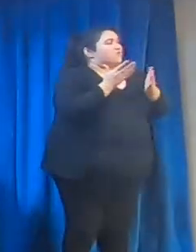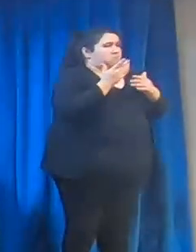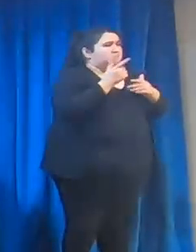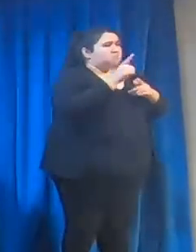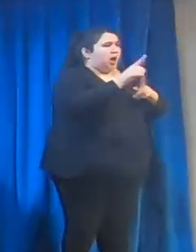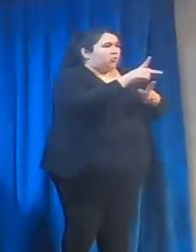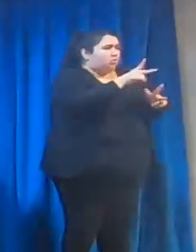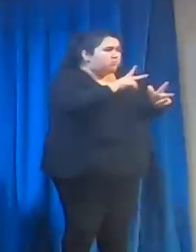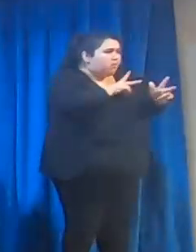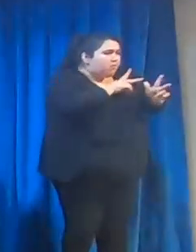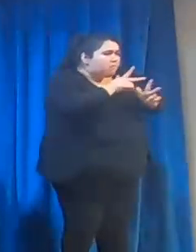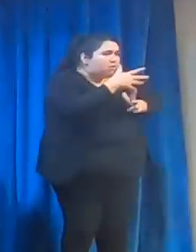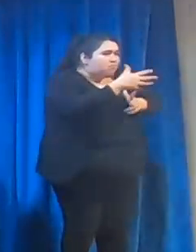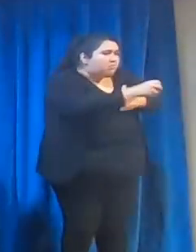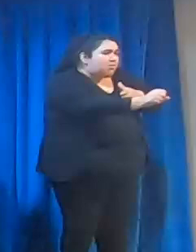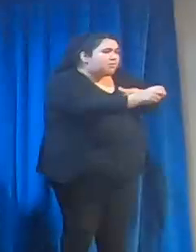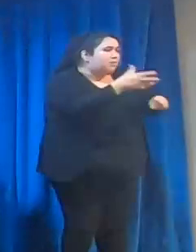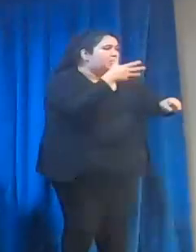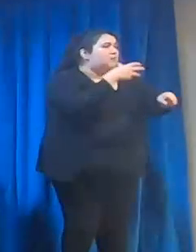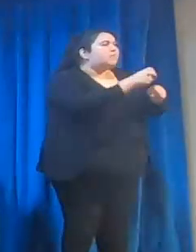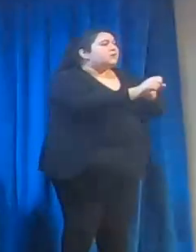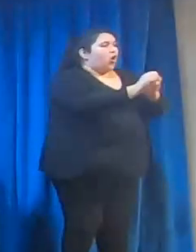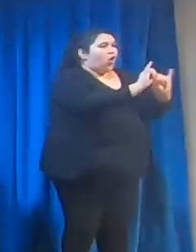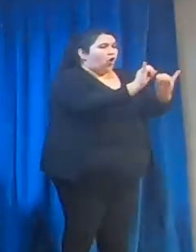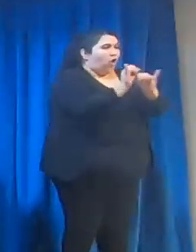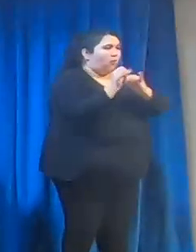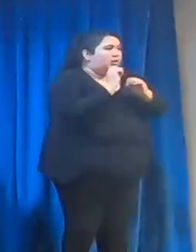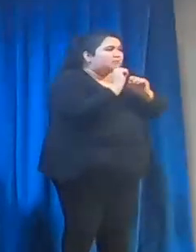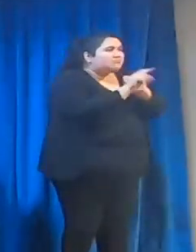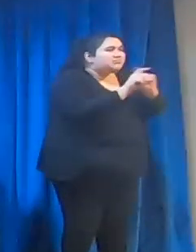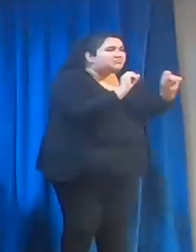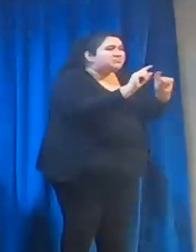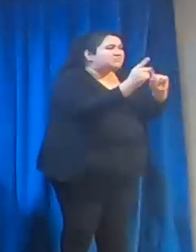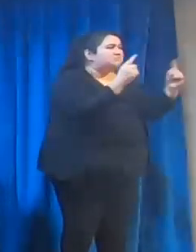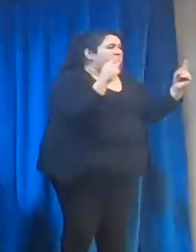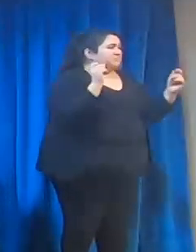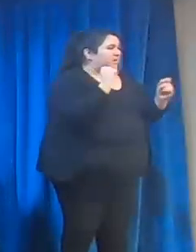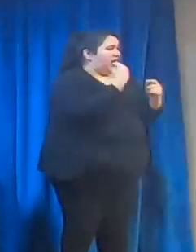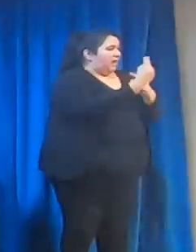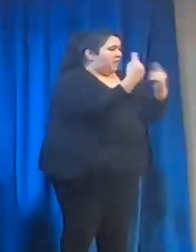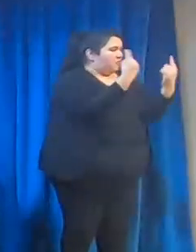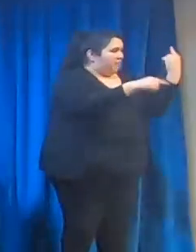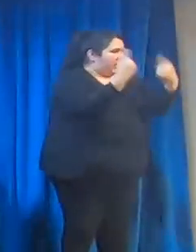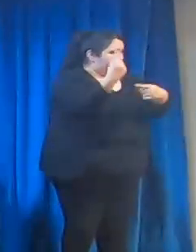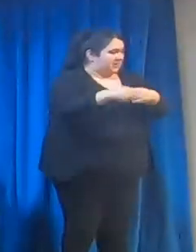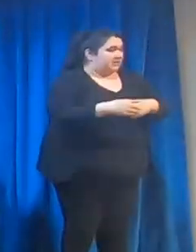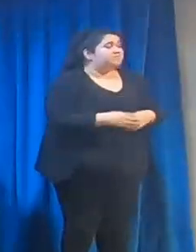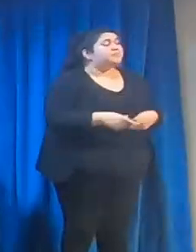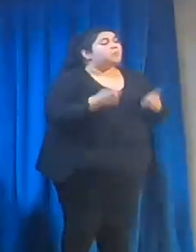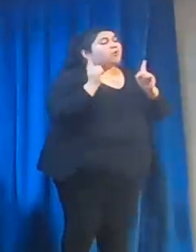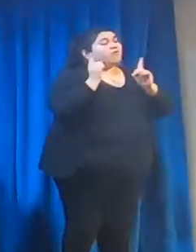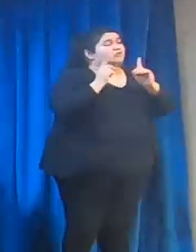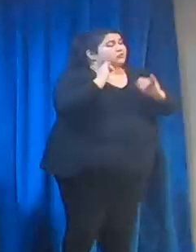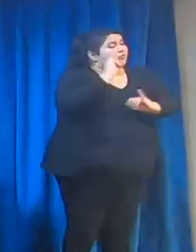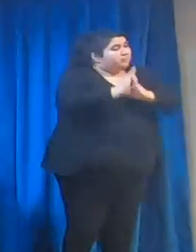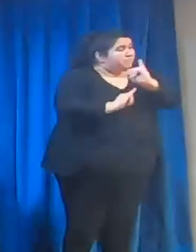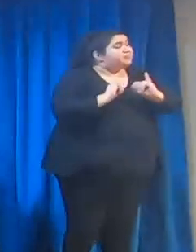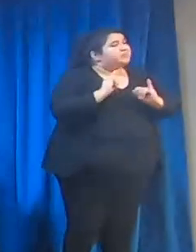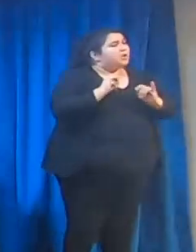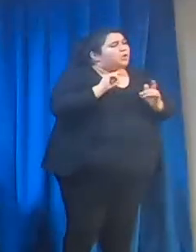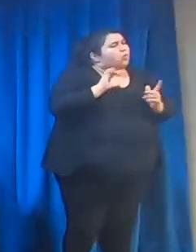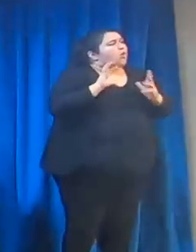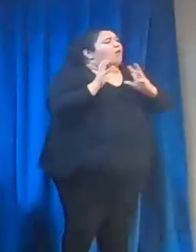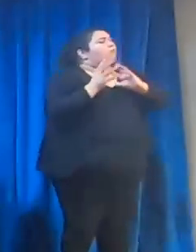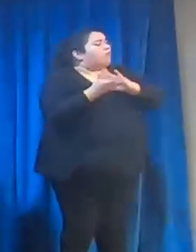cada uno de estos jóvenes y adolescentes en su singularidad. Un profesor ponía en palabras este